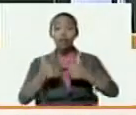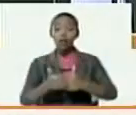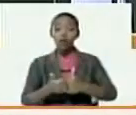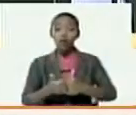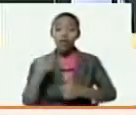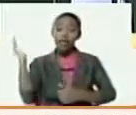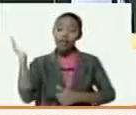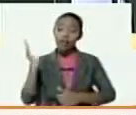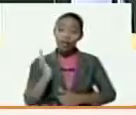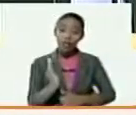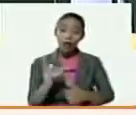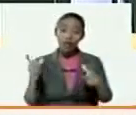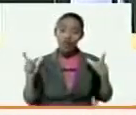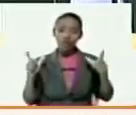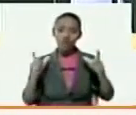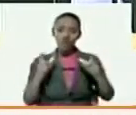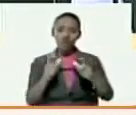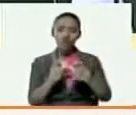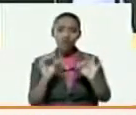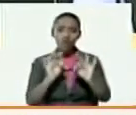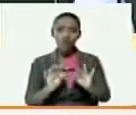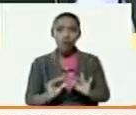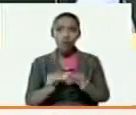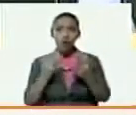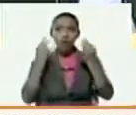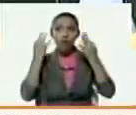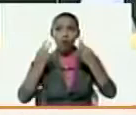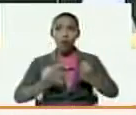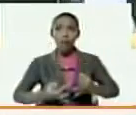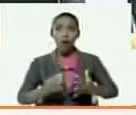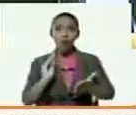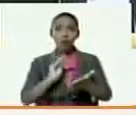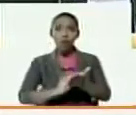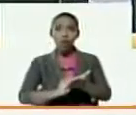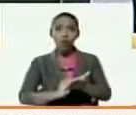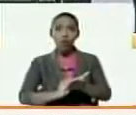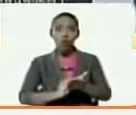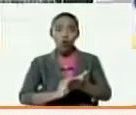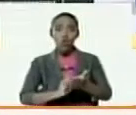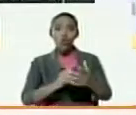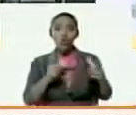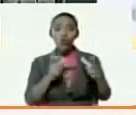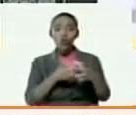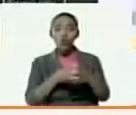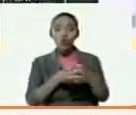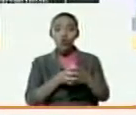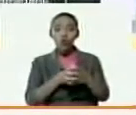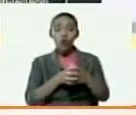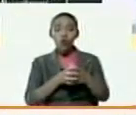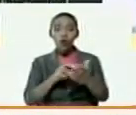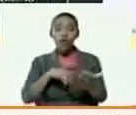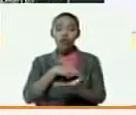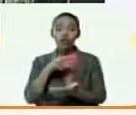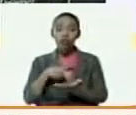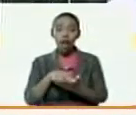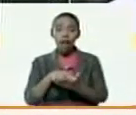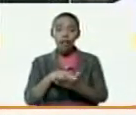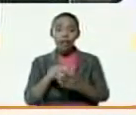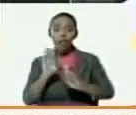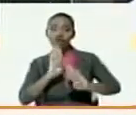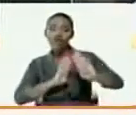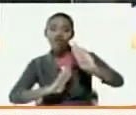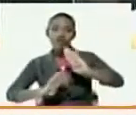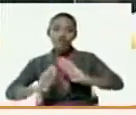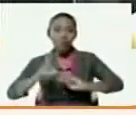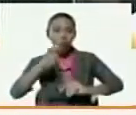venía reuniéndose de manera informal ya formalmente está instalado y un comité nacional de bioseguridad para estudiar